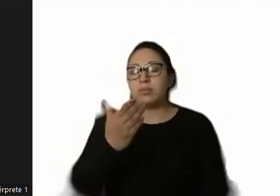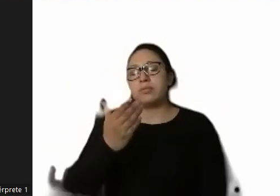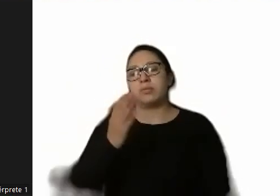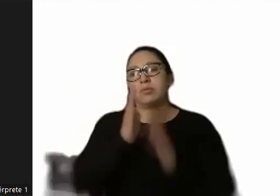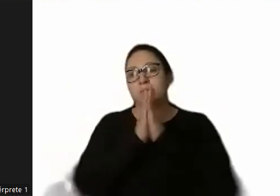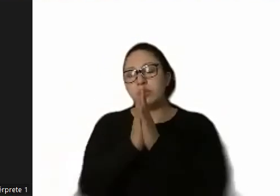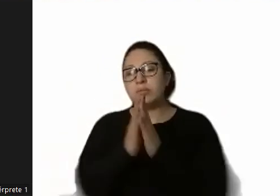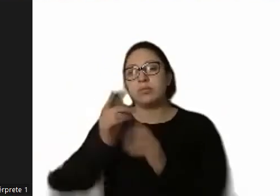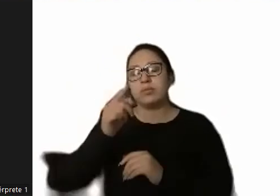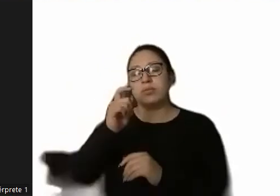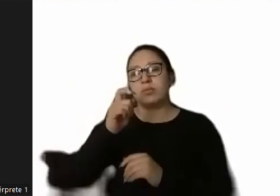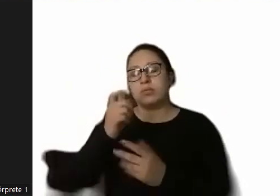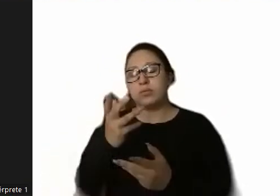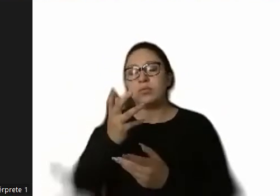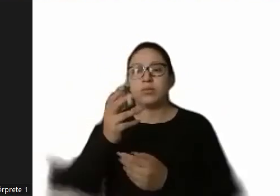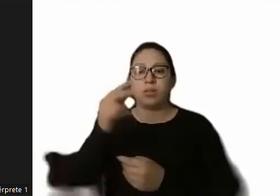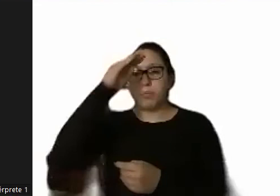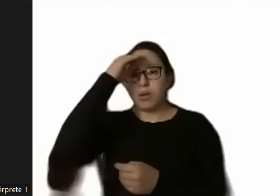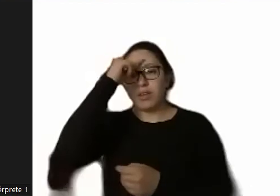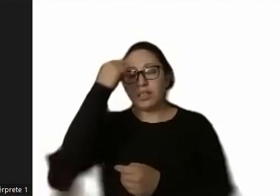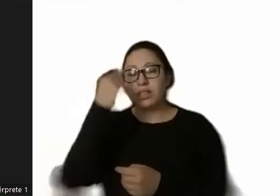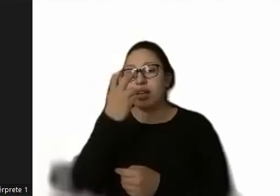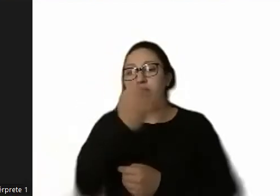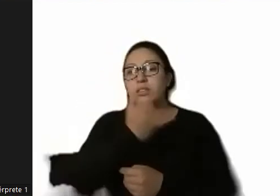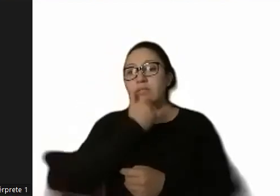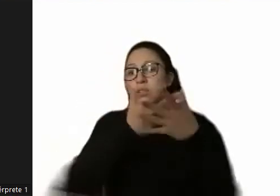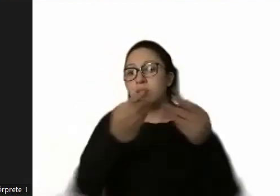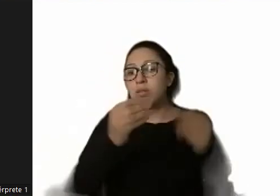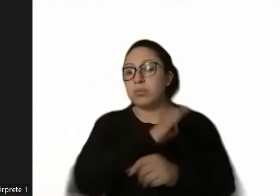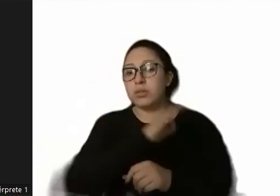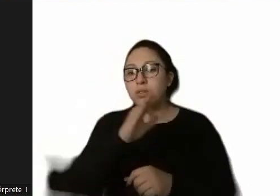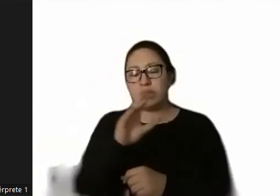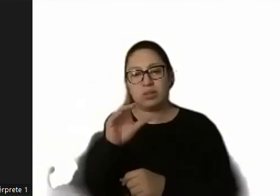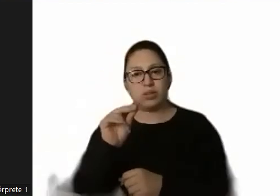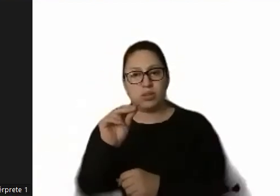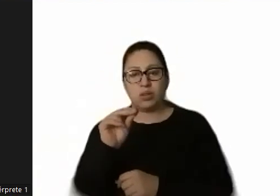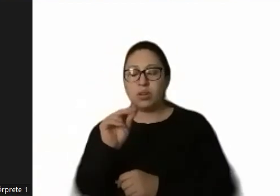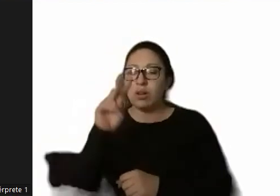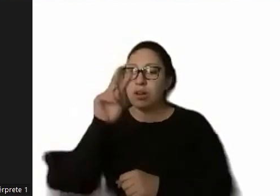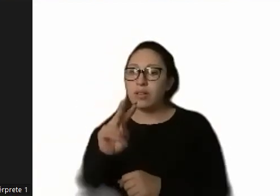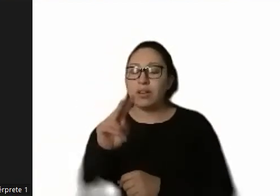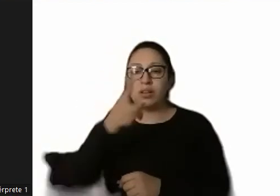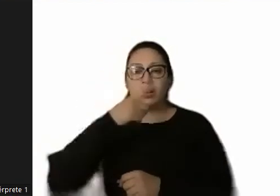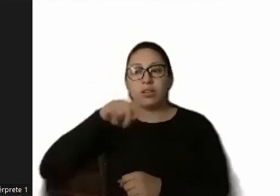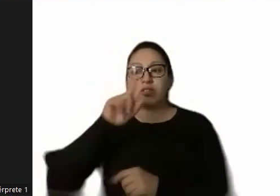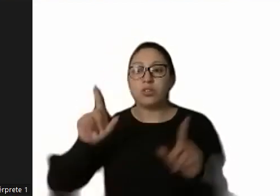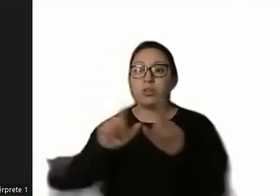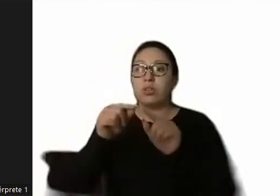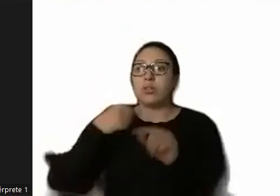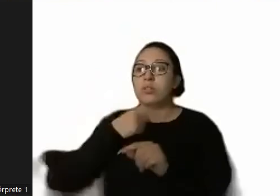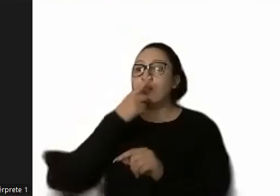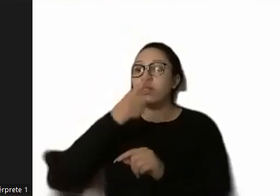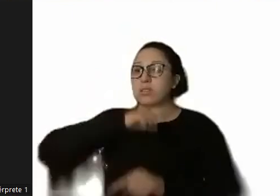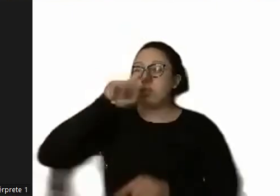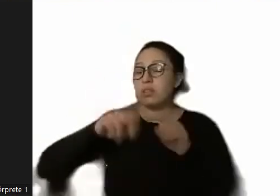Además, me parece que no estamos a priori tratando de desecharla. Es lo que dice el diputado Roy y un servidor